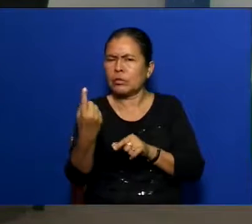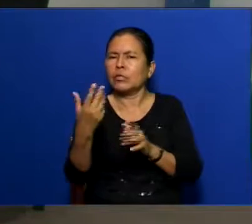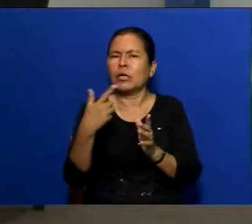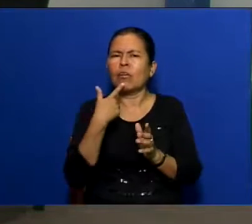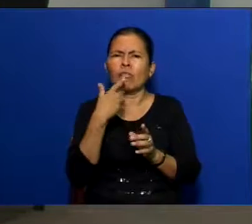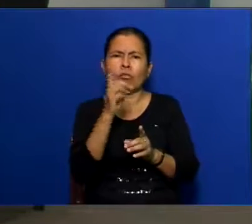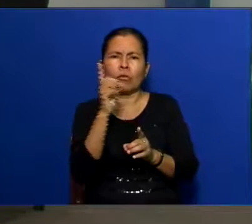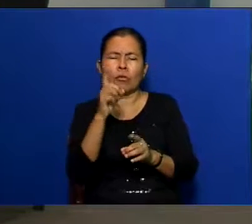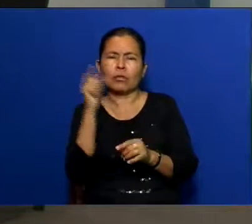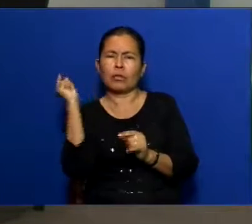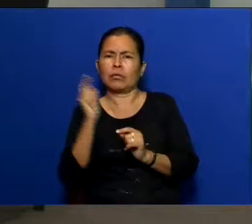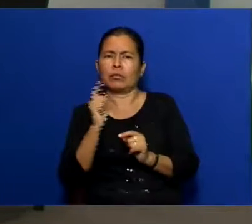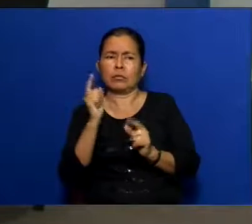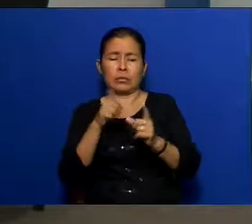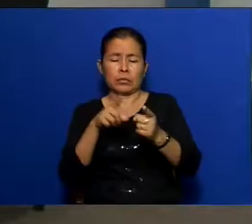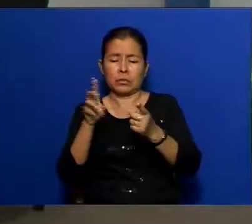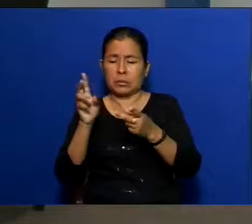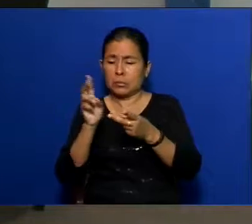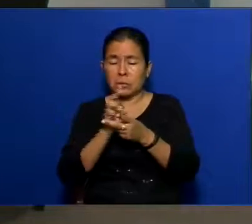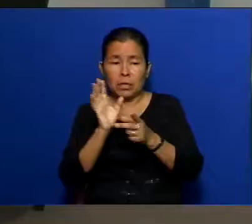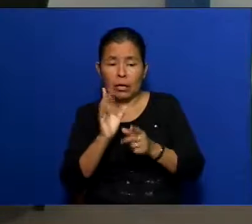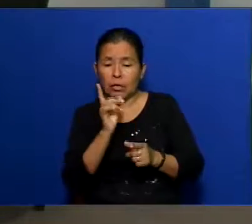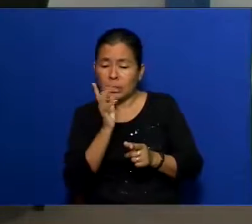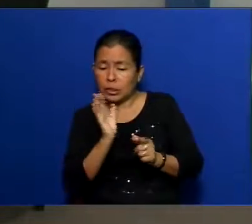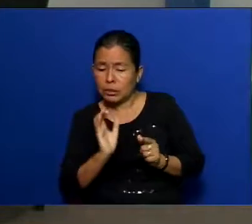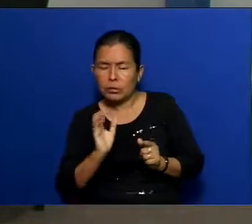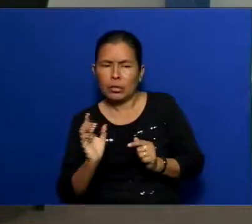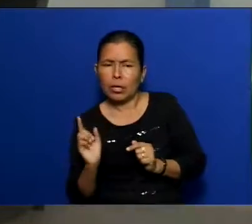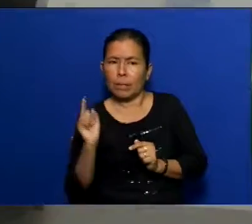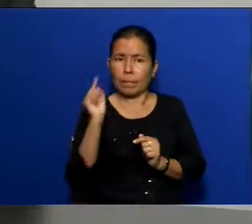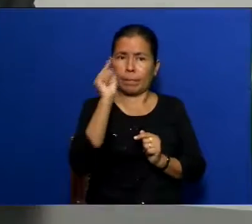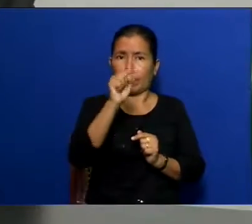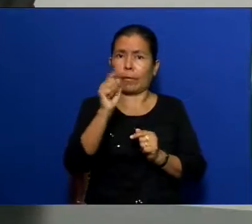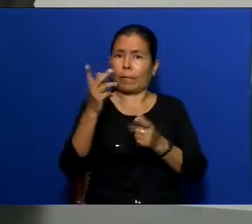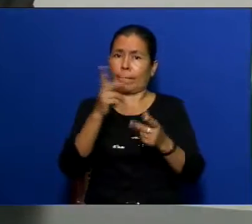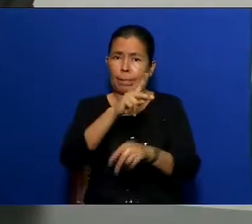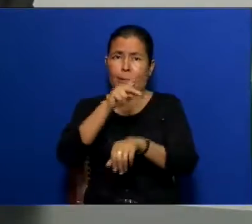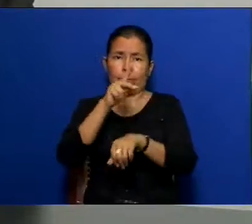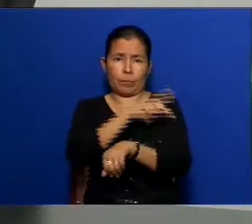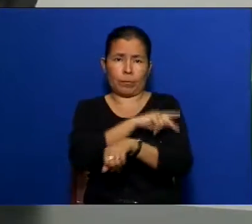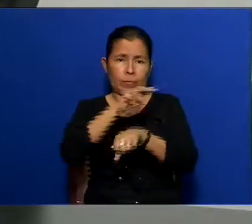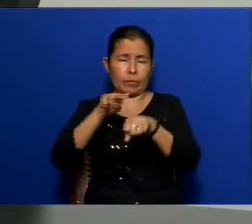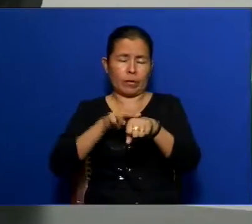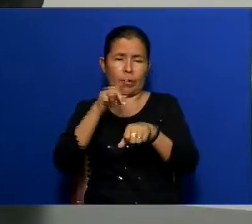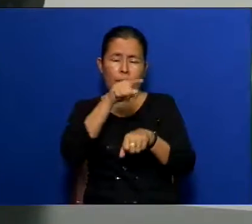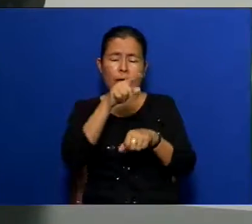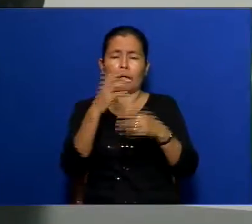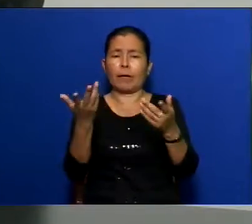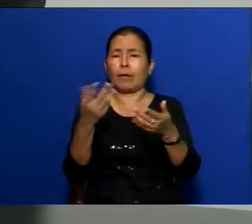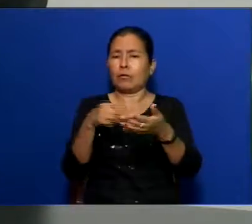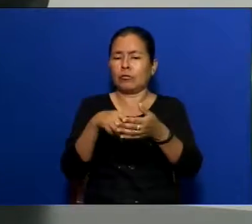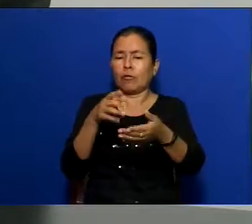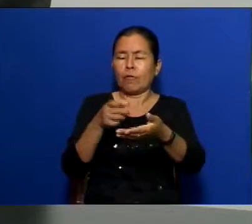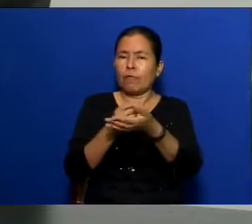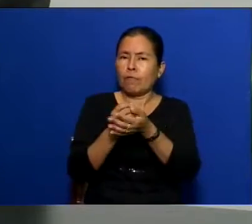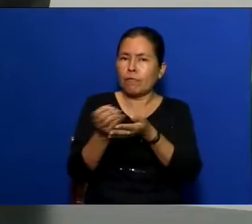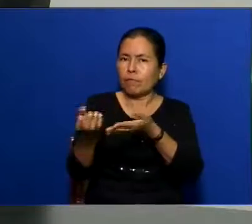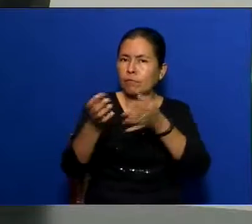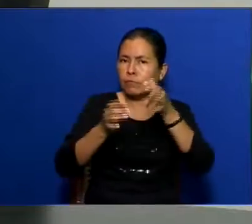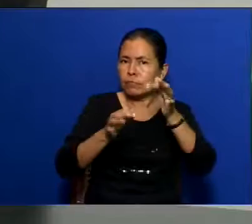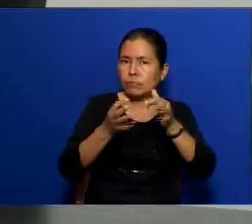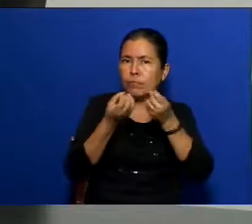la denuncia ante la policía, y entonces la policía emite un oficio, que es una solicitud,